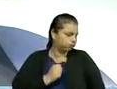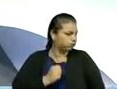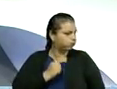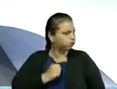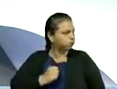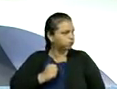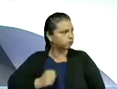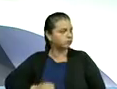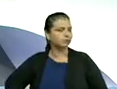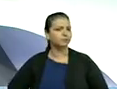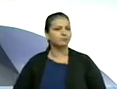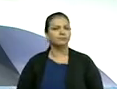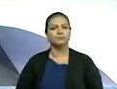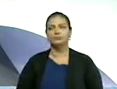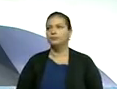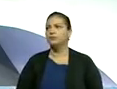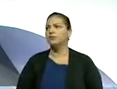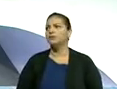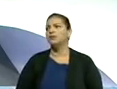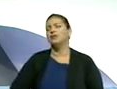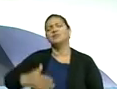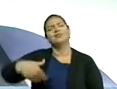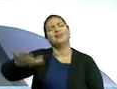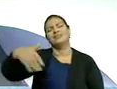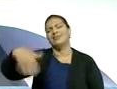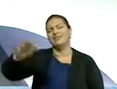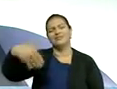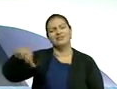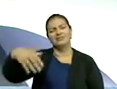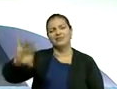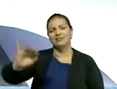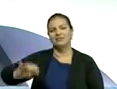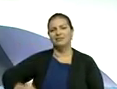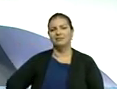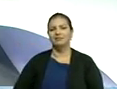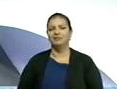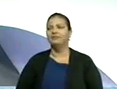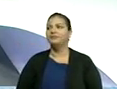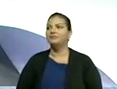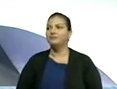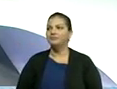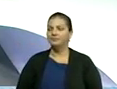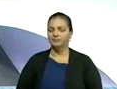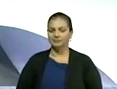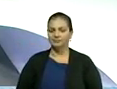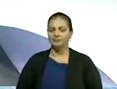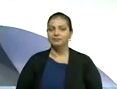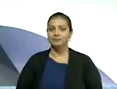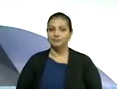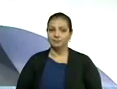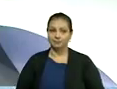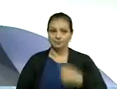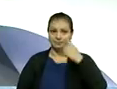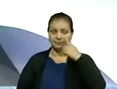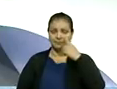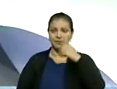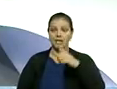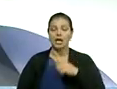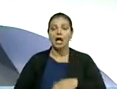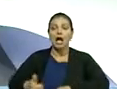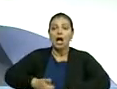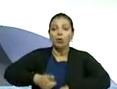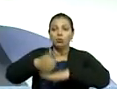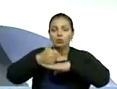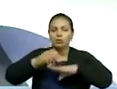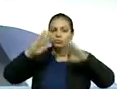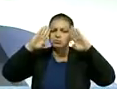Apesta, mijo. Mijo, sáquese, le sáquese. Bueno, esperemos entonces la respuesta de las autoridades